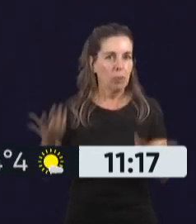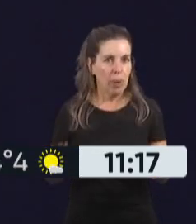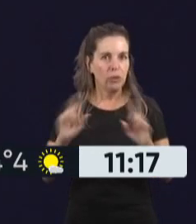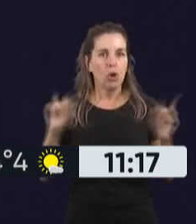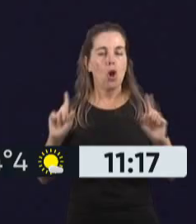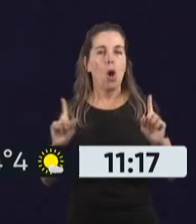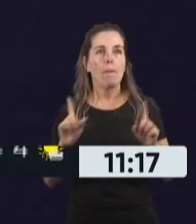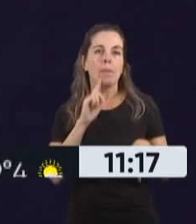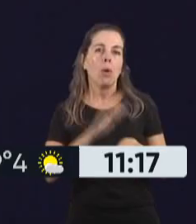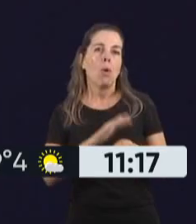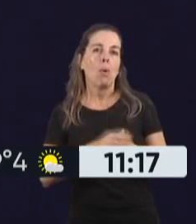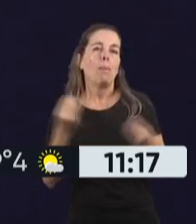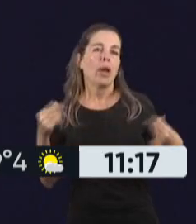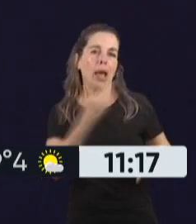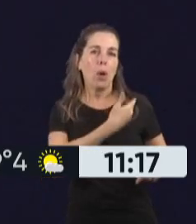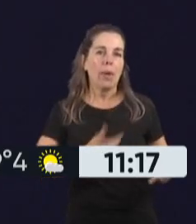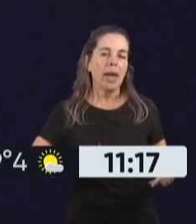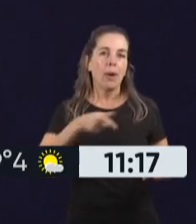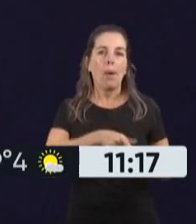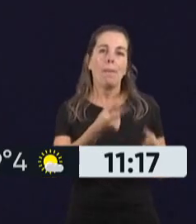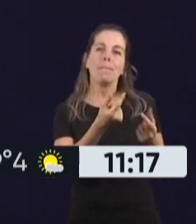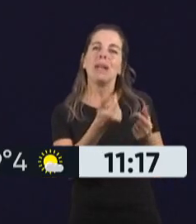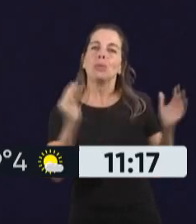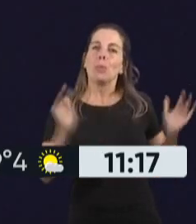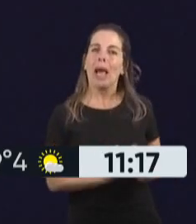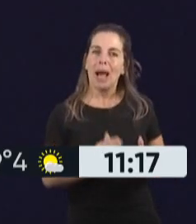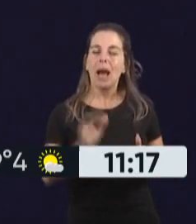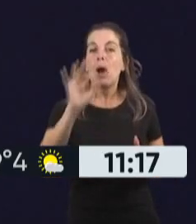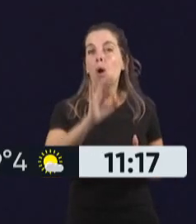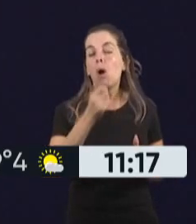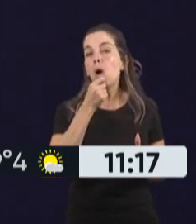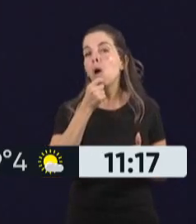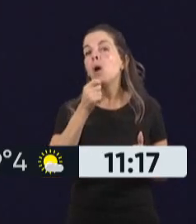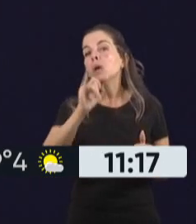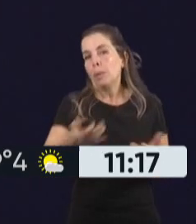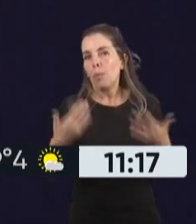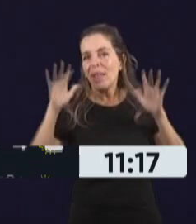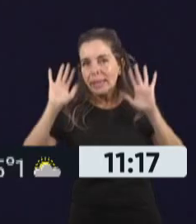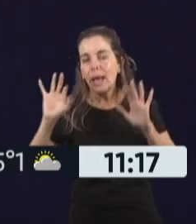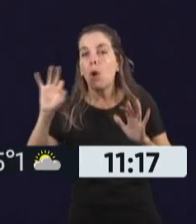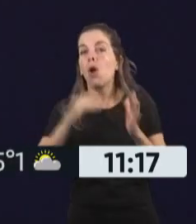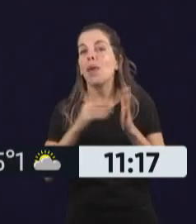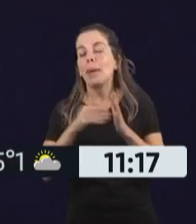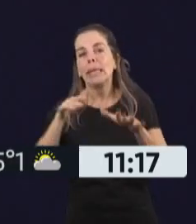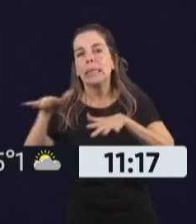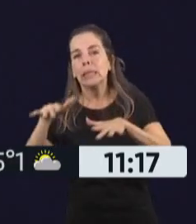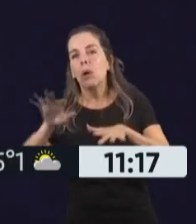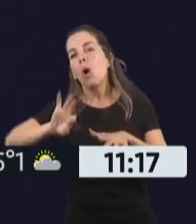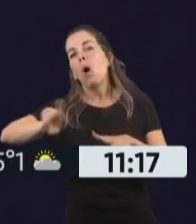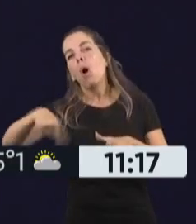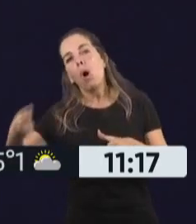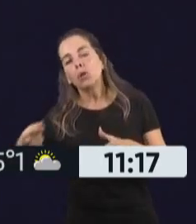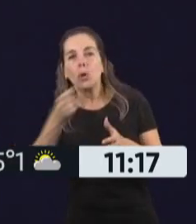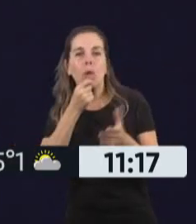necesariamente porque ese programa desaparezca, así que lo deja tal vez de financiar, y en otros casos porque efectivamente